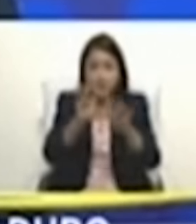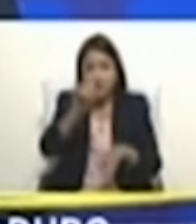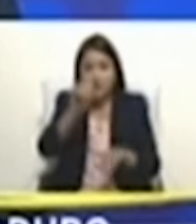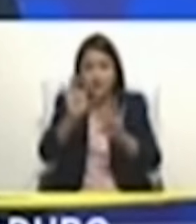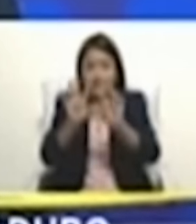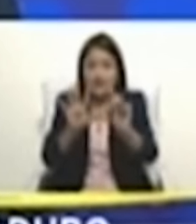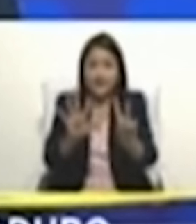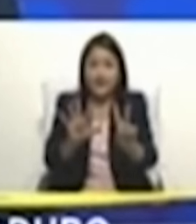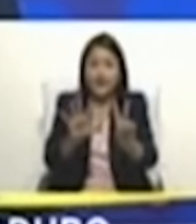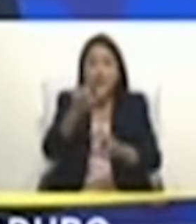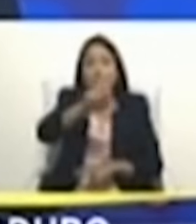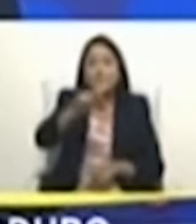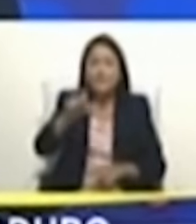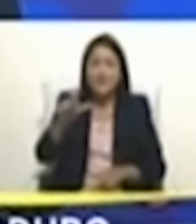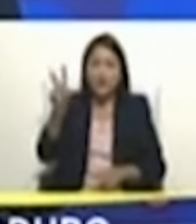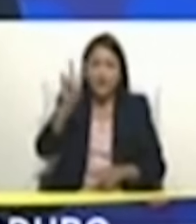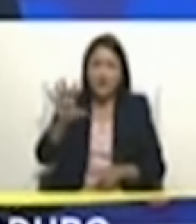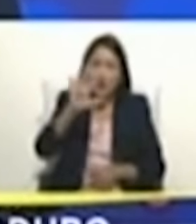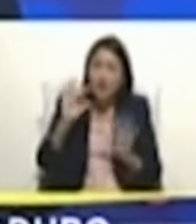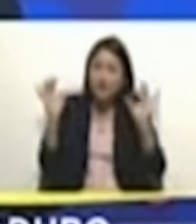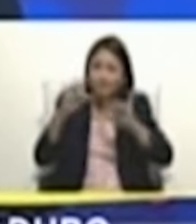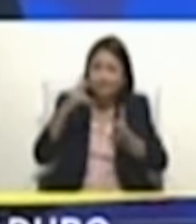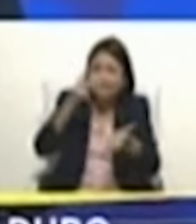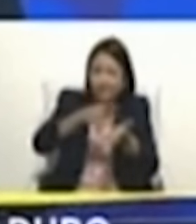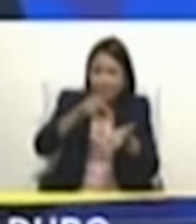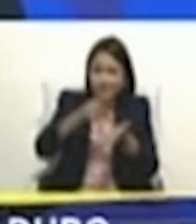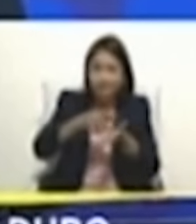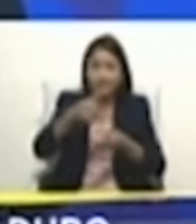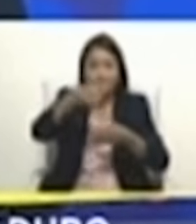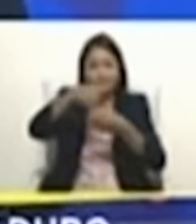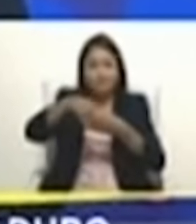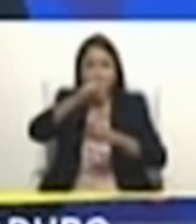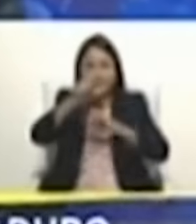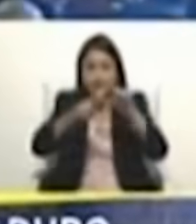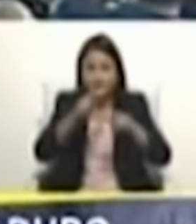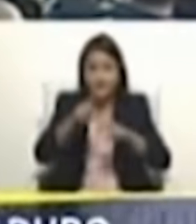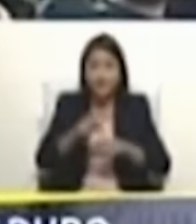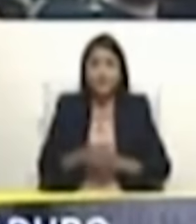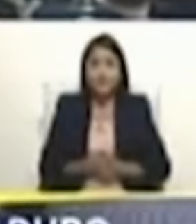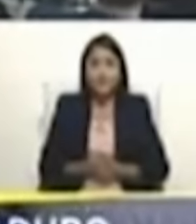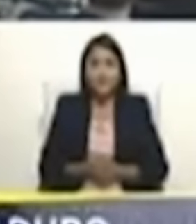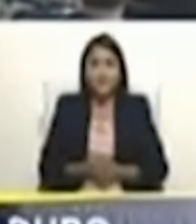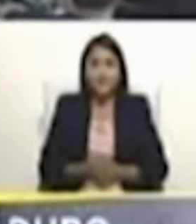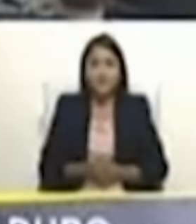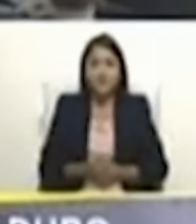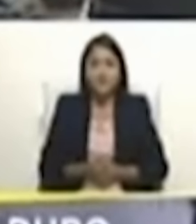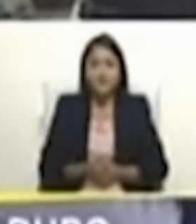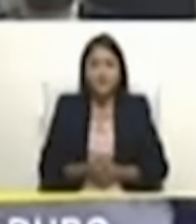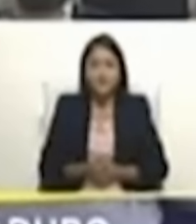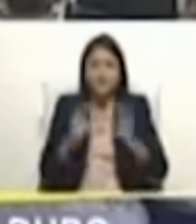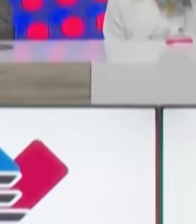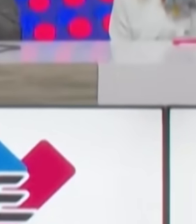10.431.907 venezolanos que participaron en este referéndum consultivo.